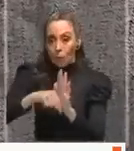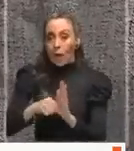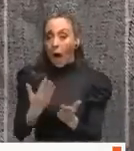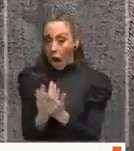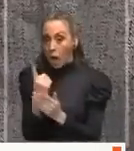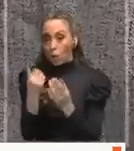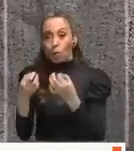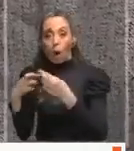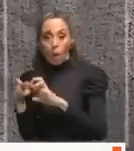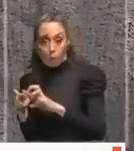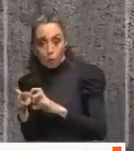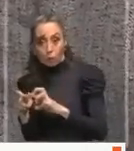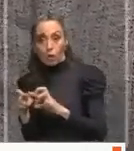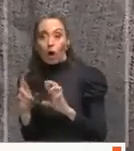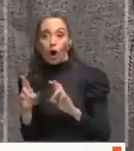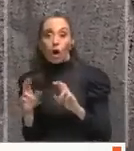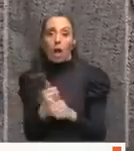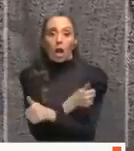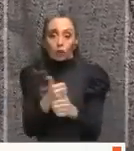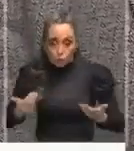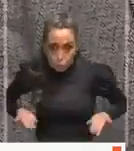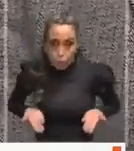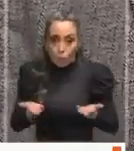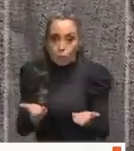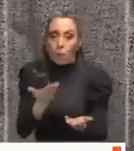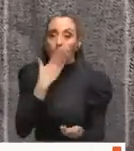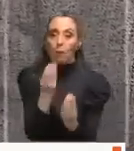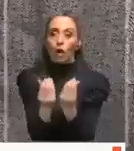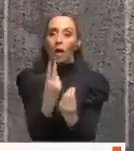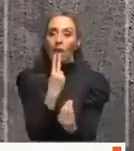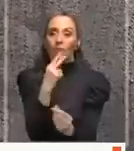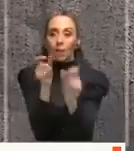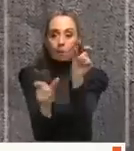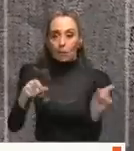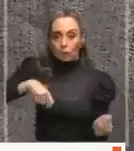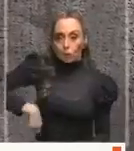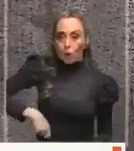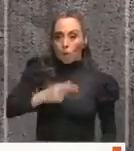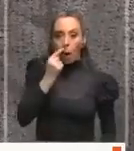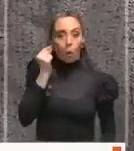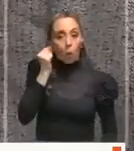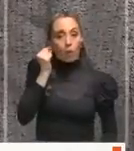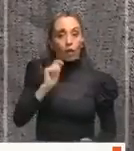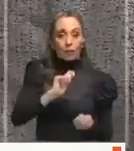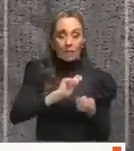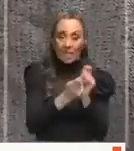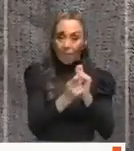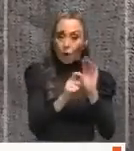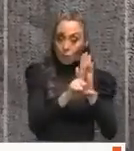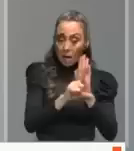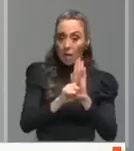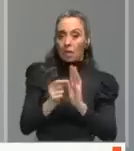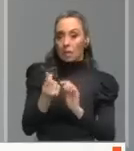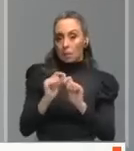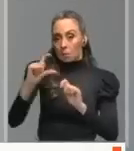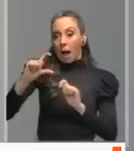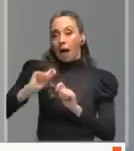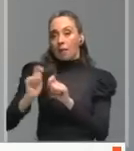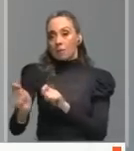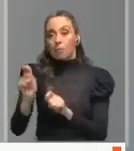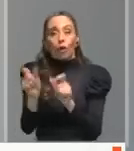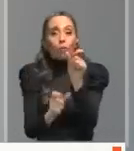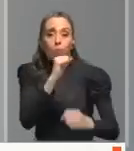oportunidad y esperamos que todos estemos al servicio del objetivo de mejorar la calidad de vida de los jubilados y jubiladas de nuestro país, que tanto han esperado. Se ve hoy